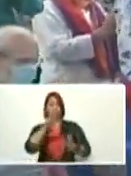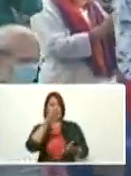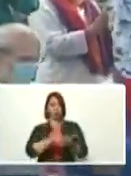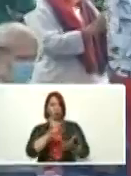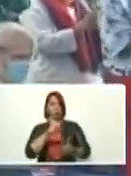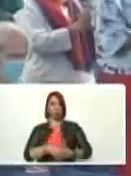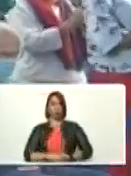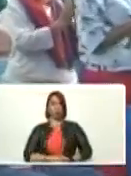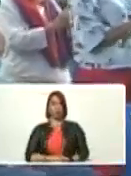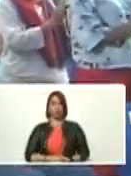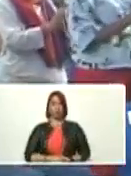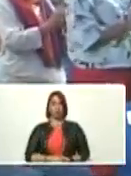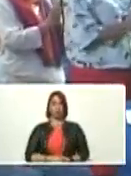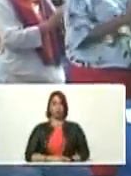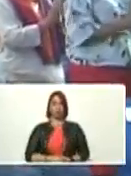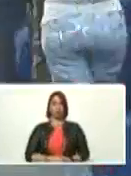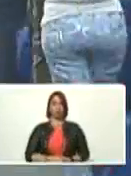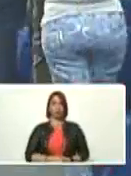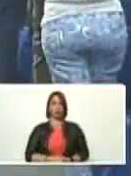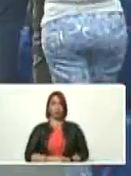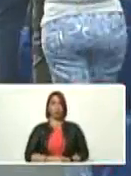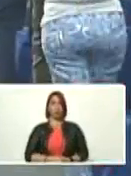¡Cúmplase!